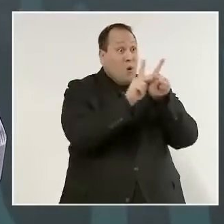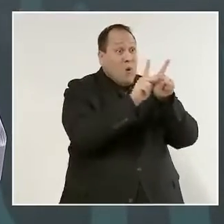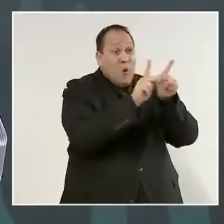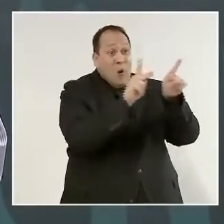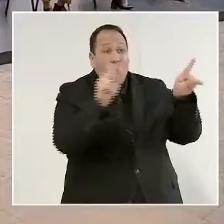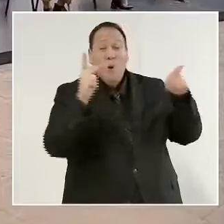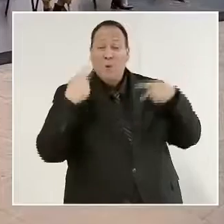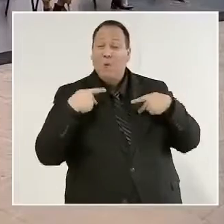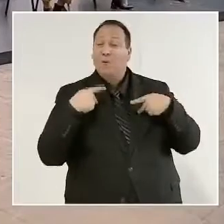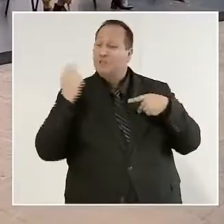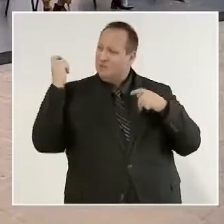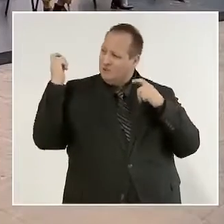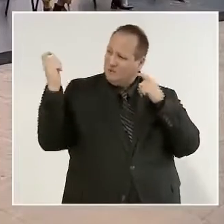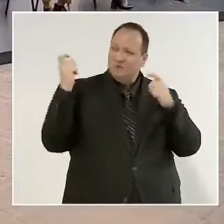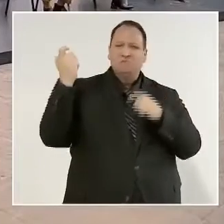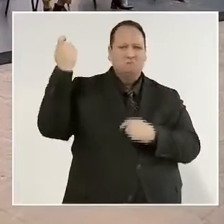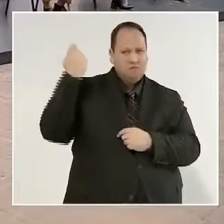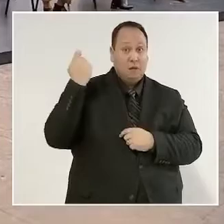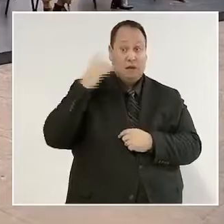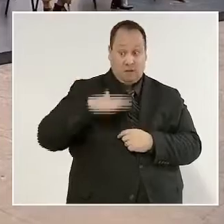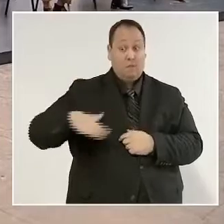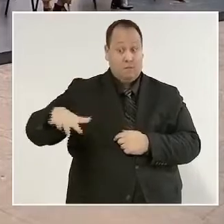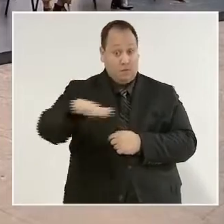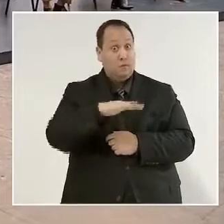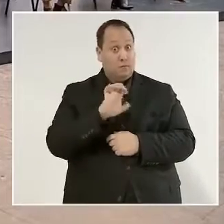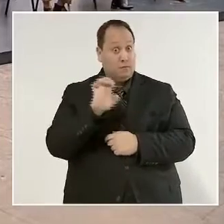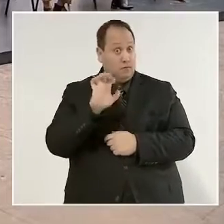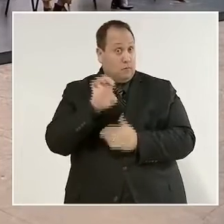el pueblo. Aquí en Ensenada,